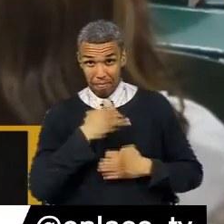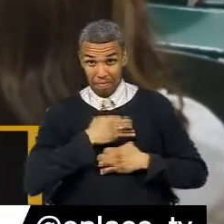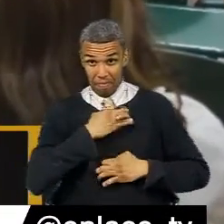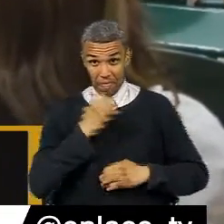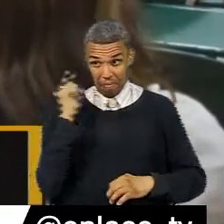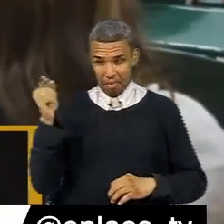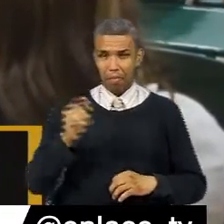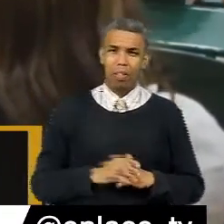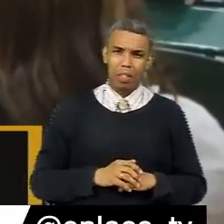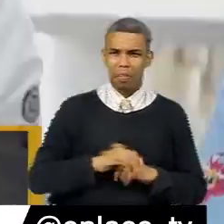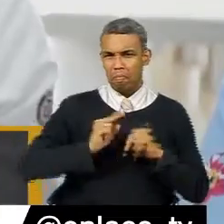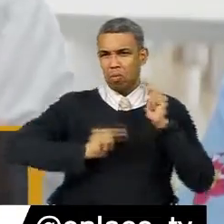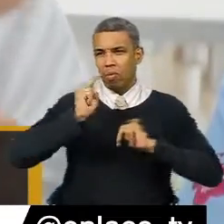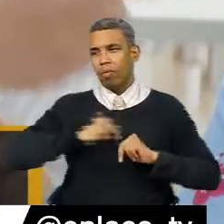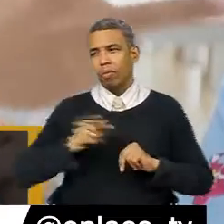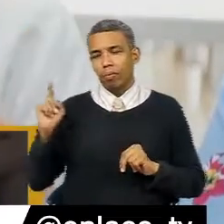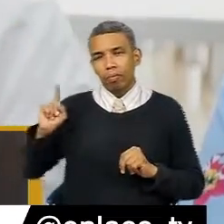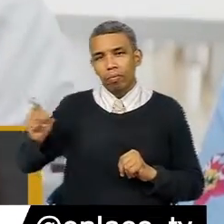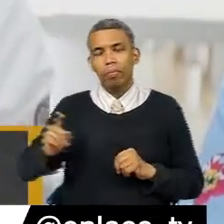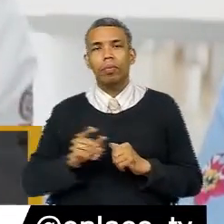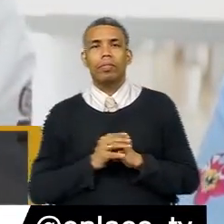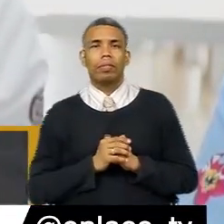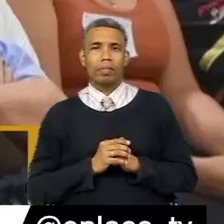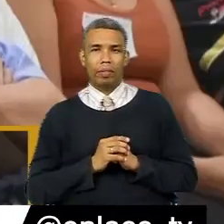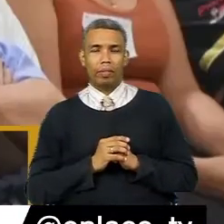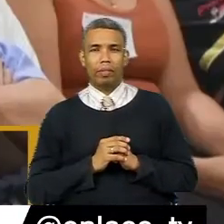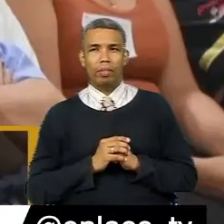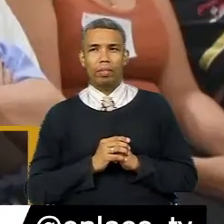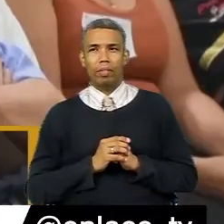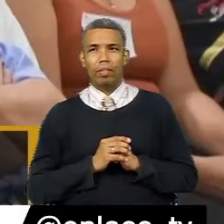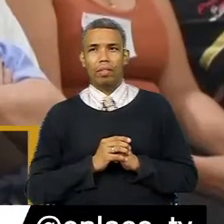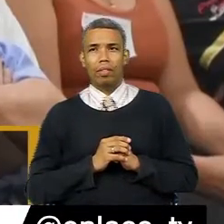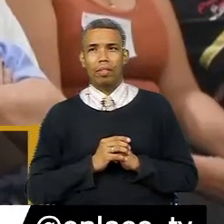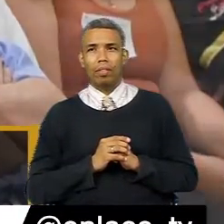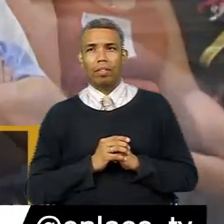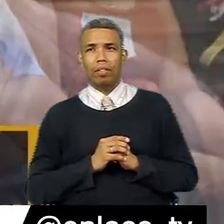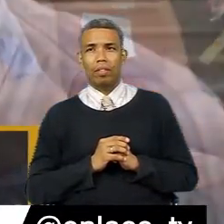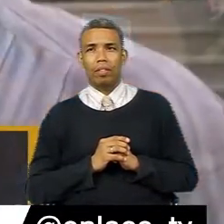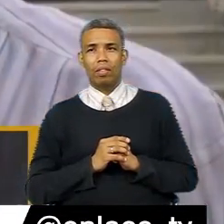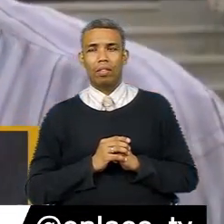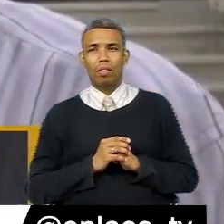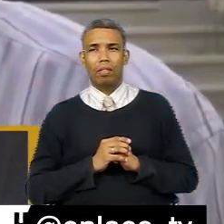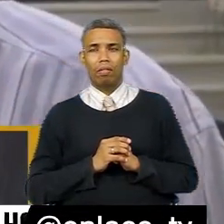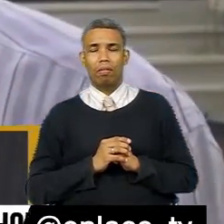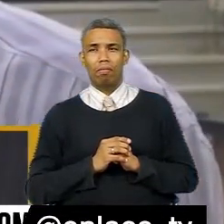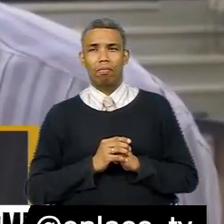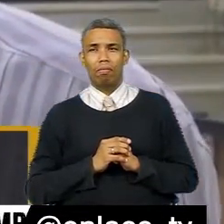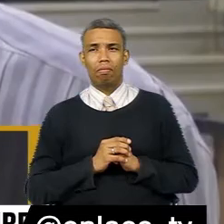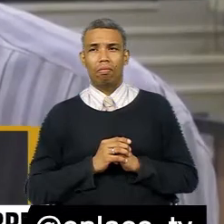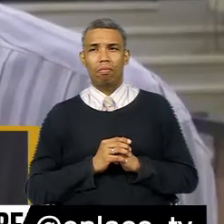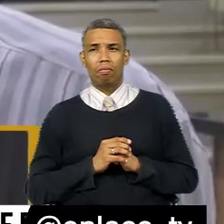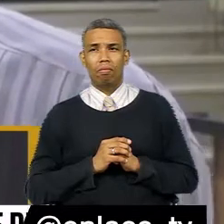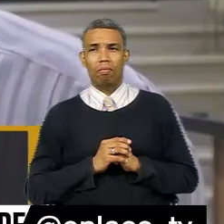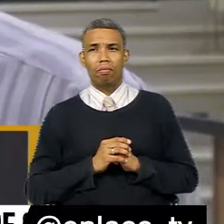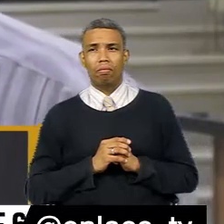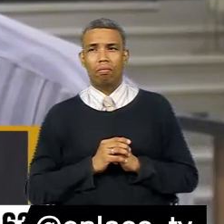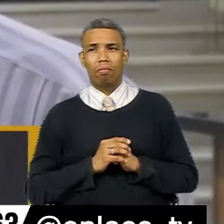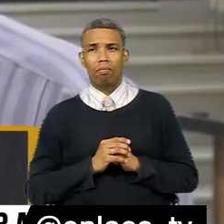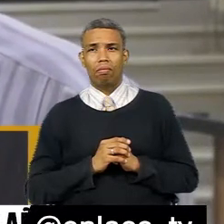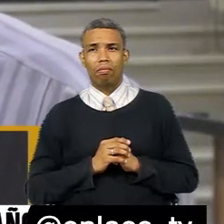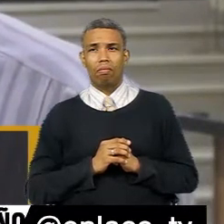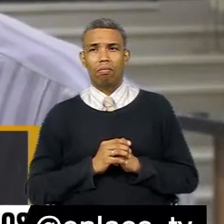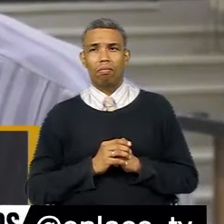construcción de un programa permanente en cada ciudad para que el resultado sea eficiente. Tenemos que hacer algo a nivel de la oficina de